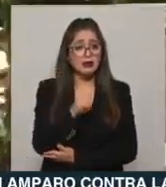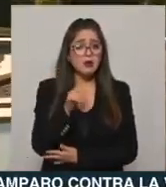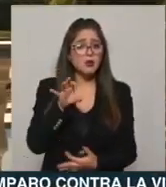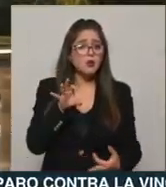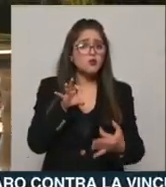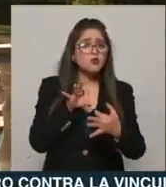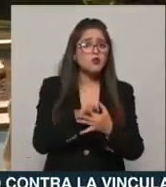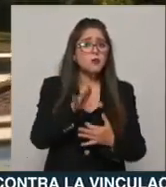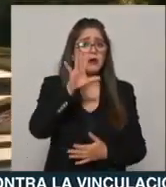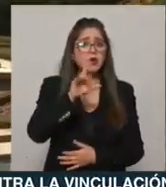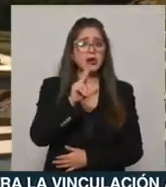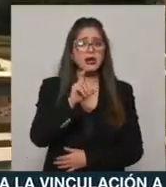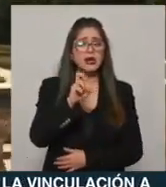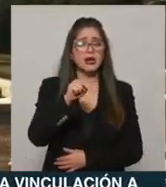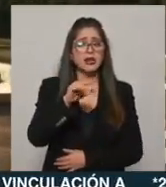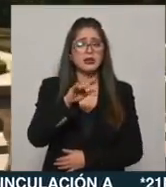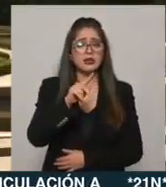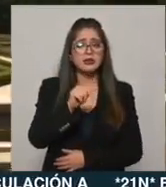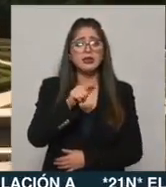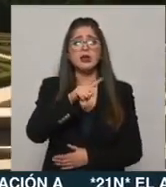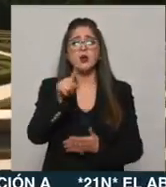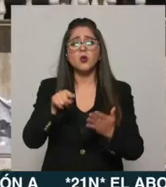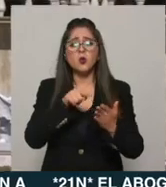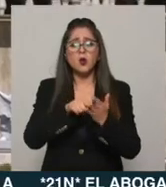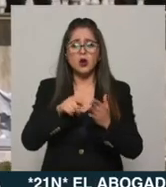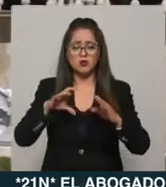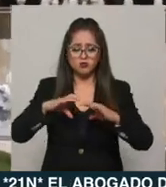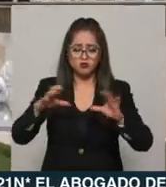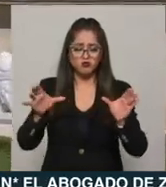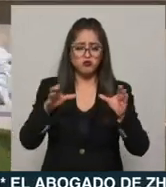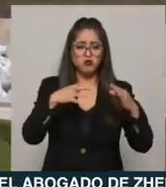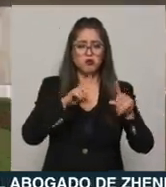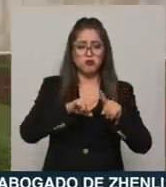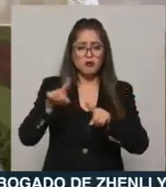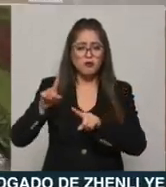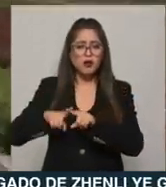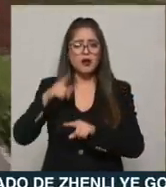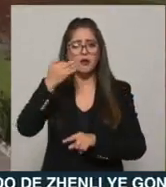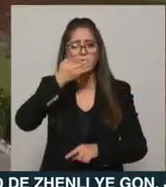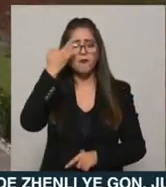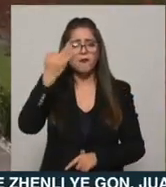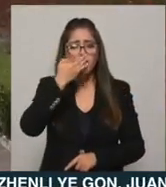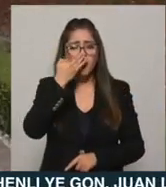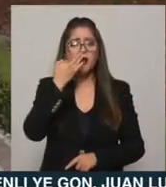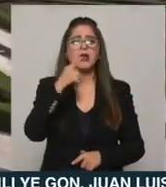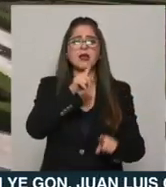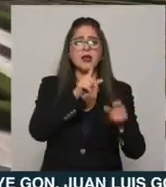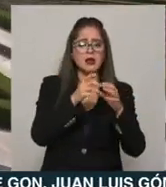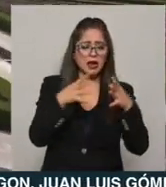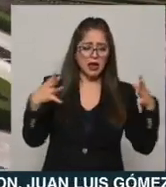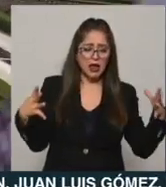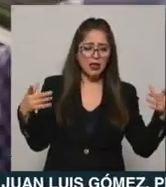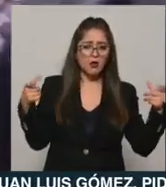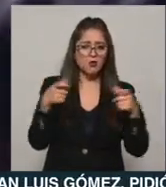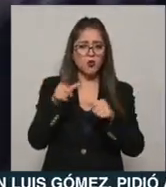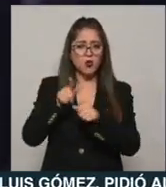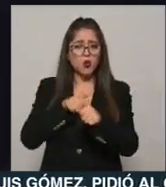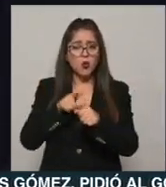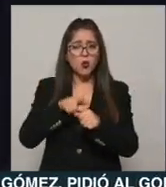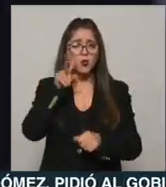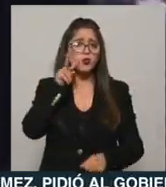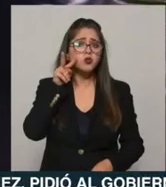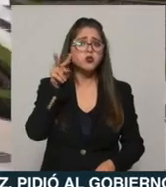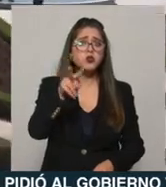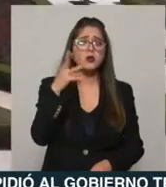una vía renacentista con espacios asimétricos y flores de diversas especies, tamaños y colores que son dignos de